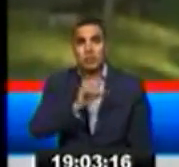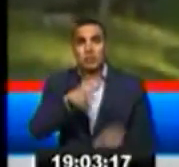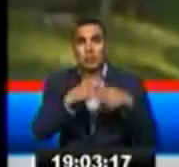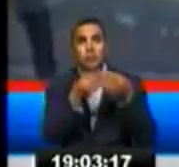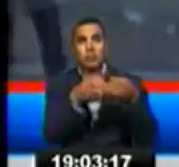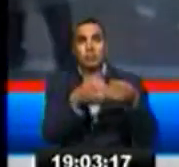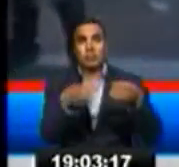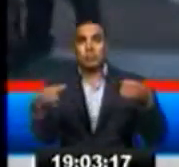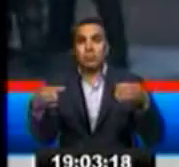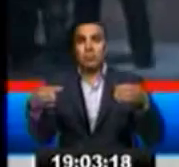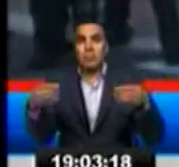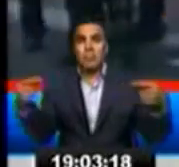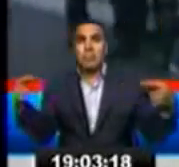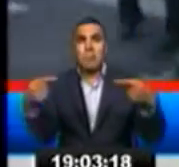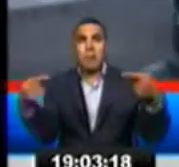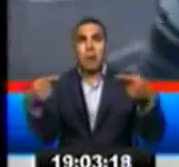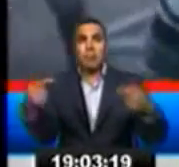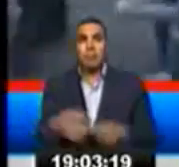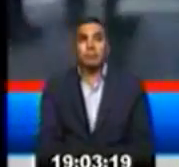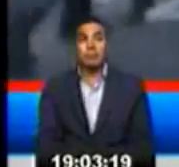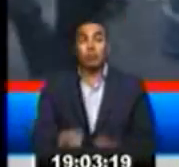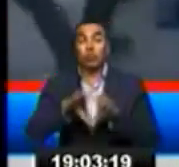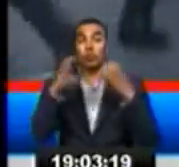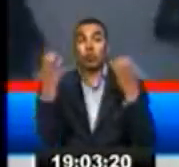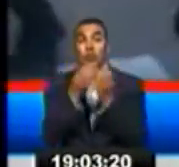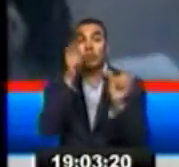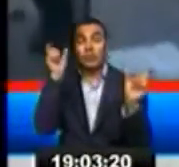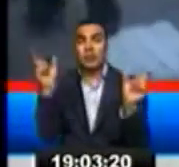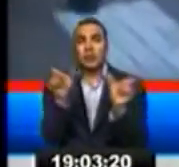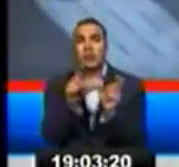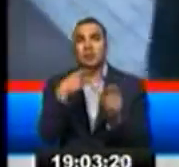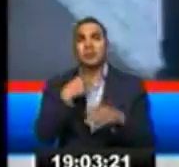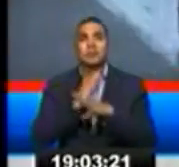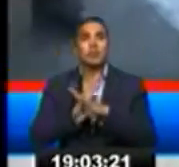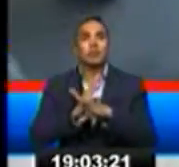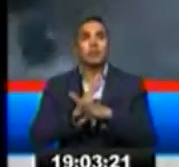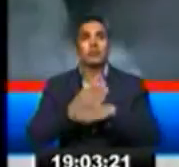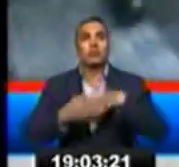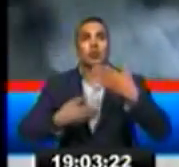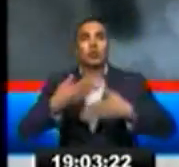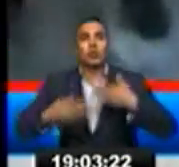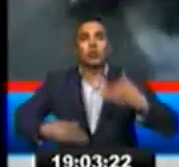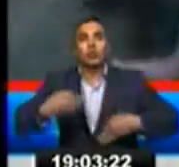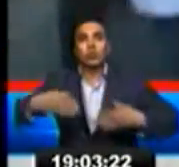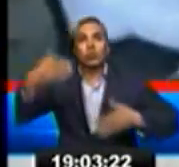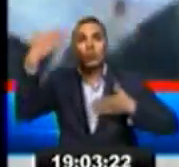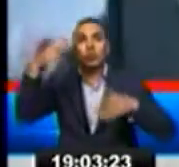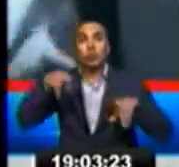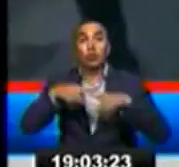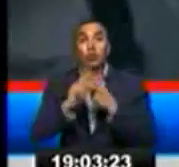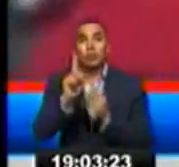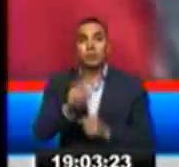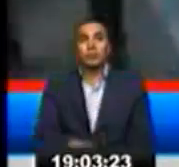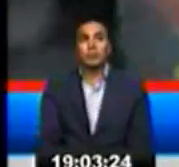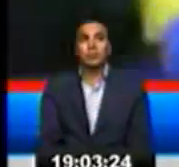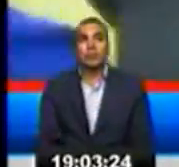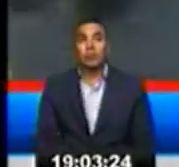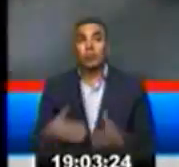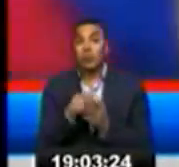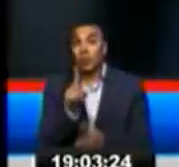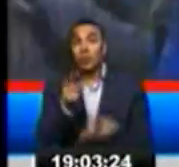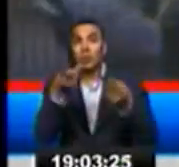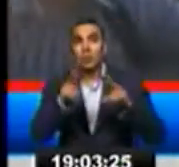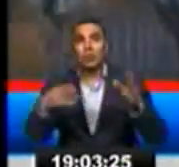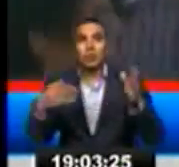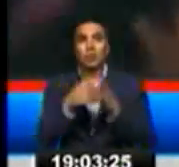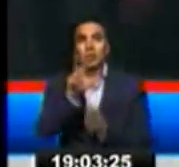Nacional. Esto mientras en la Comisión de Fiscalización Tuárez se defendía en el proceso de juicio político que está en marcha, no solo contra él, sino también